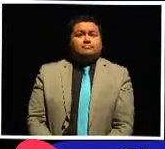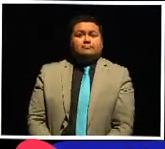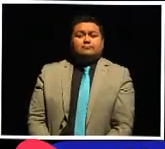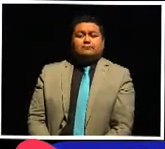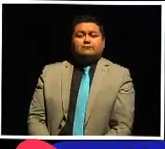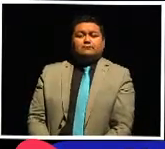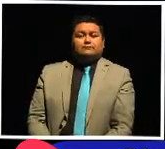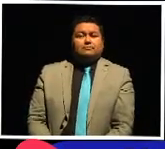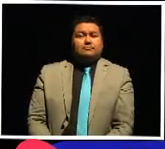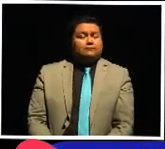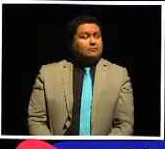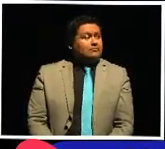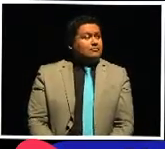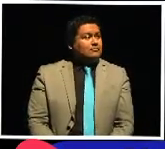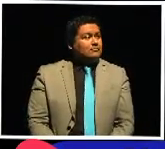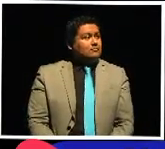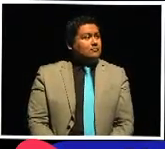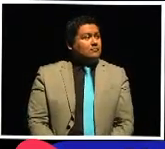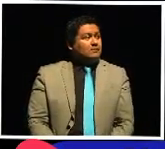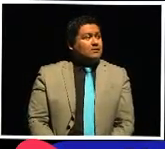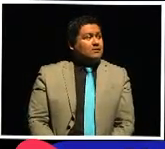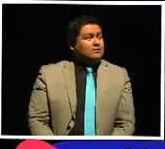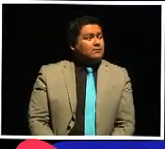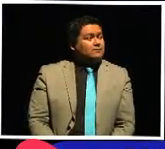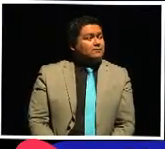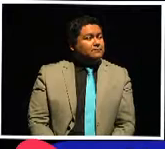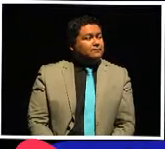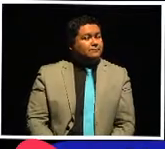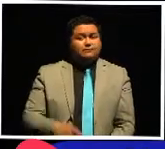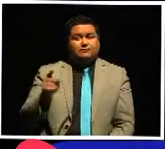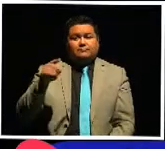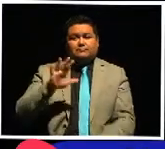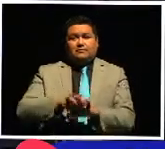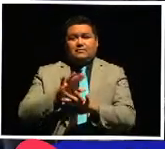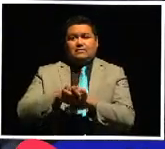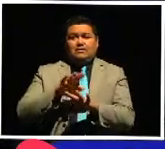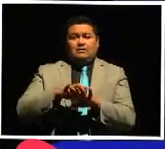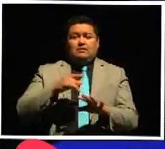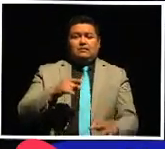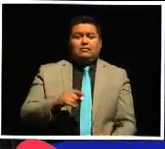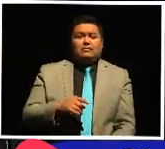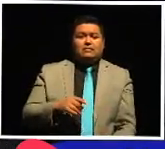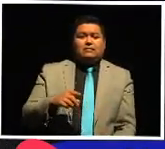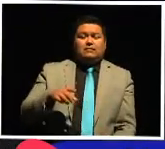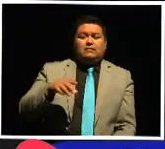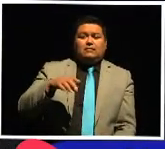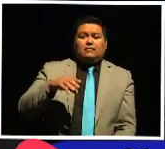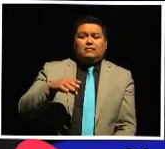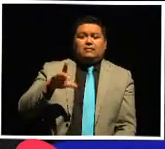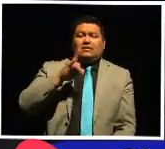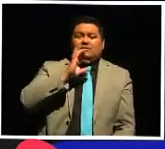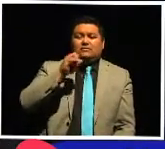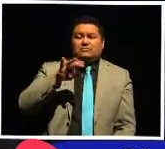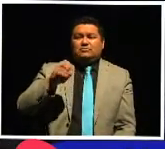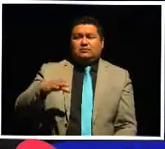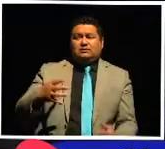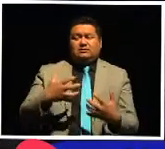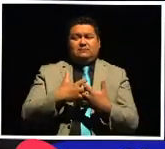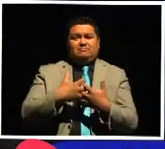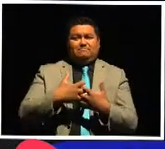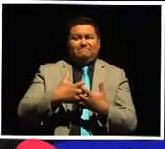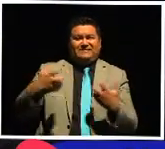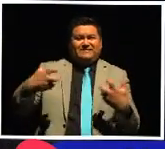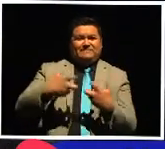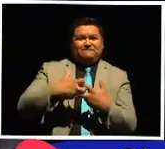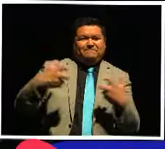poco más feo. La teoría general de relatividad es una matemática que se llama matemática de tensores. Es muy difícil.